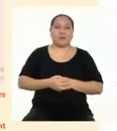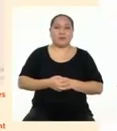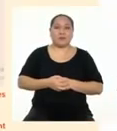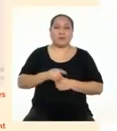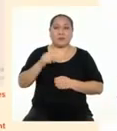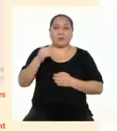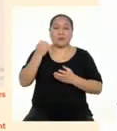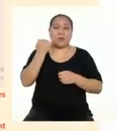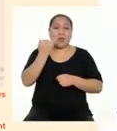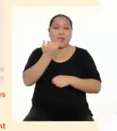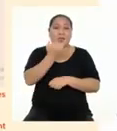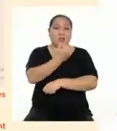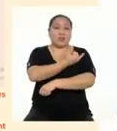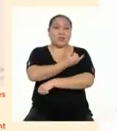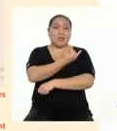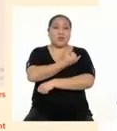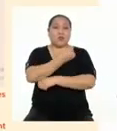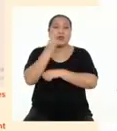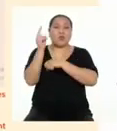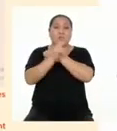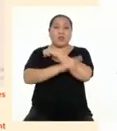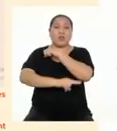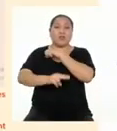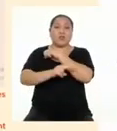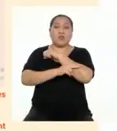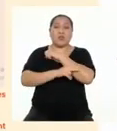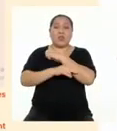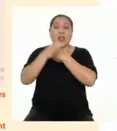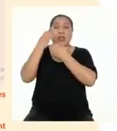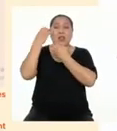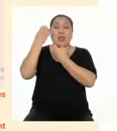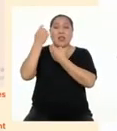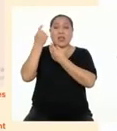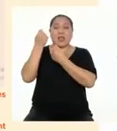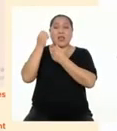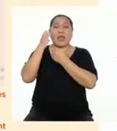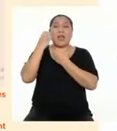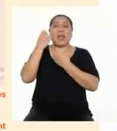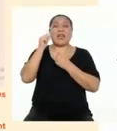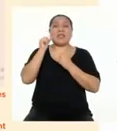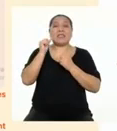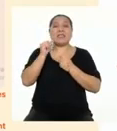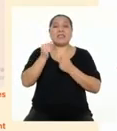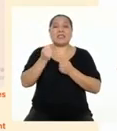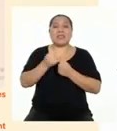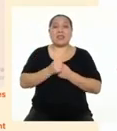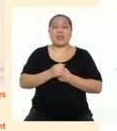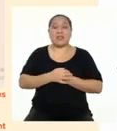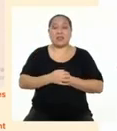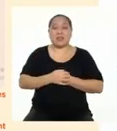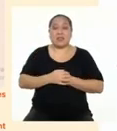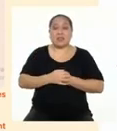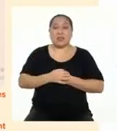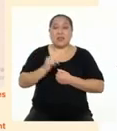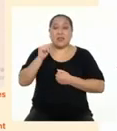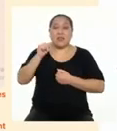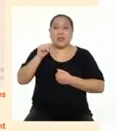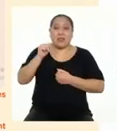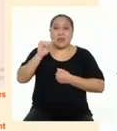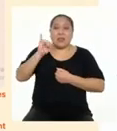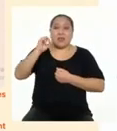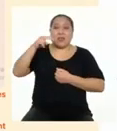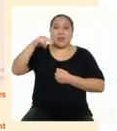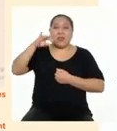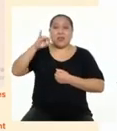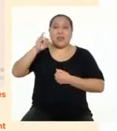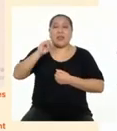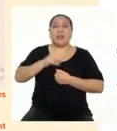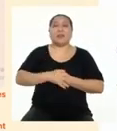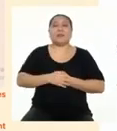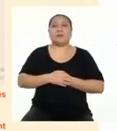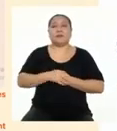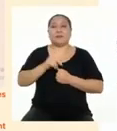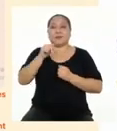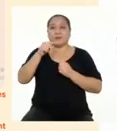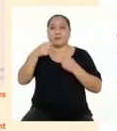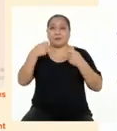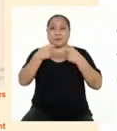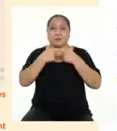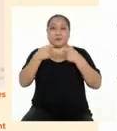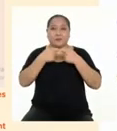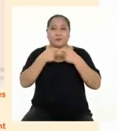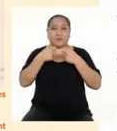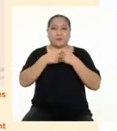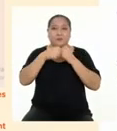Según el Instituto Nacional de Estadística e Informática, el índice de producción del sector electricidad disminuyó en